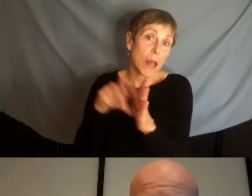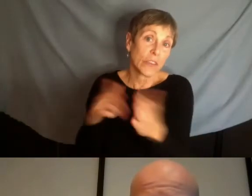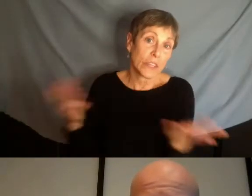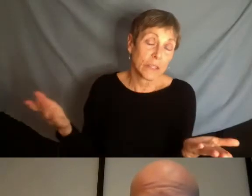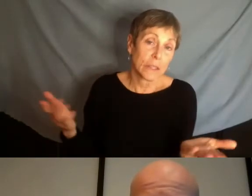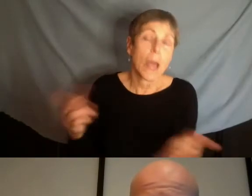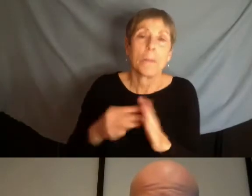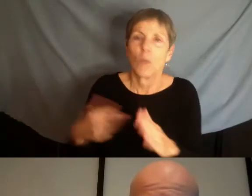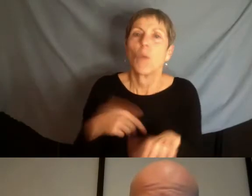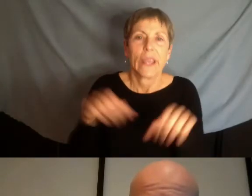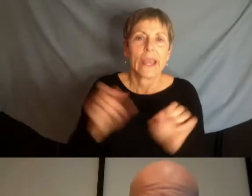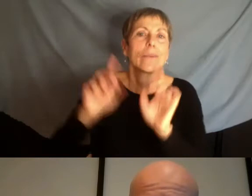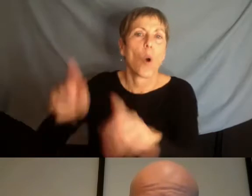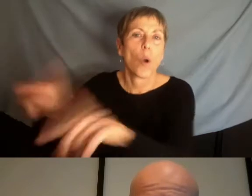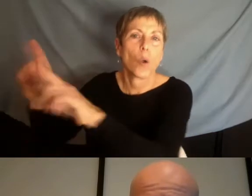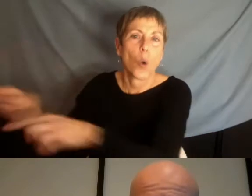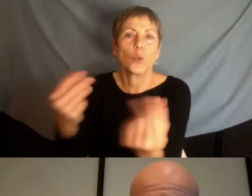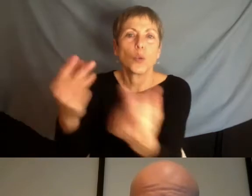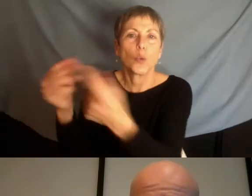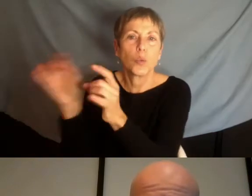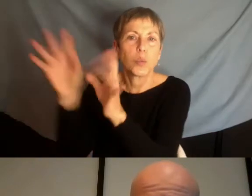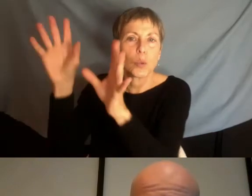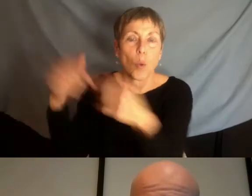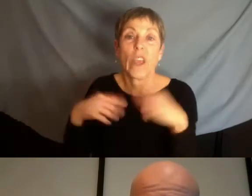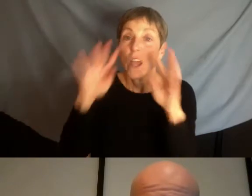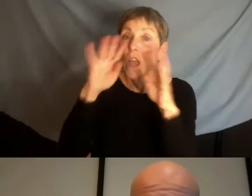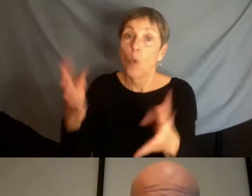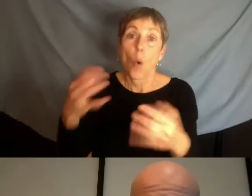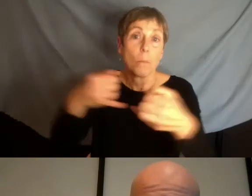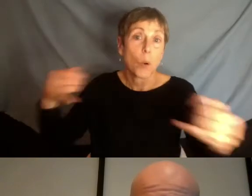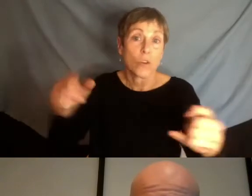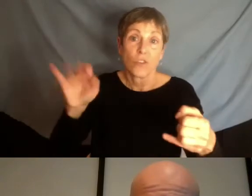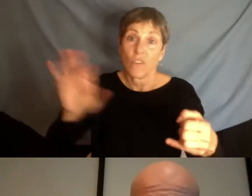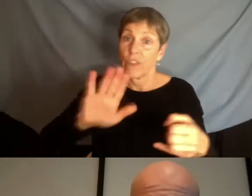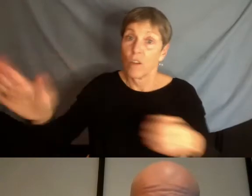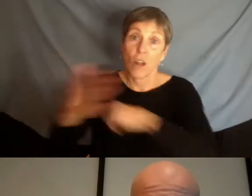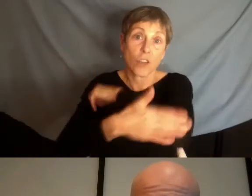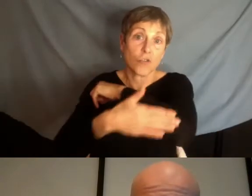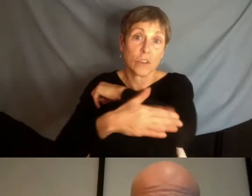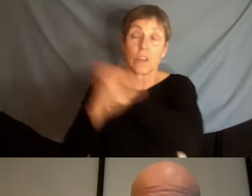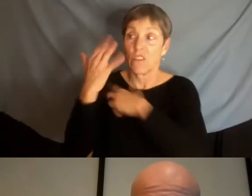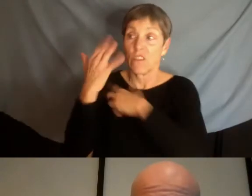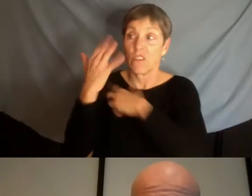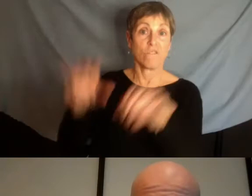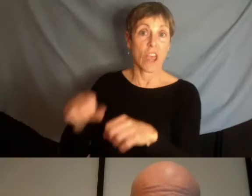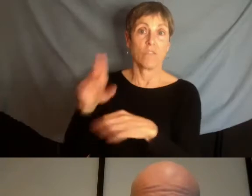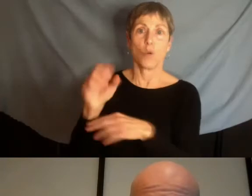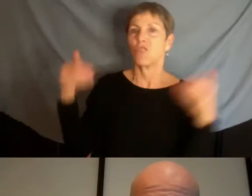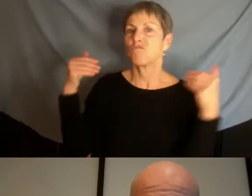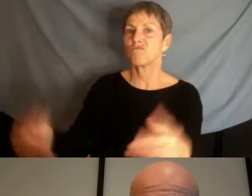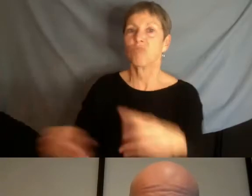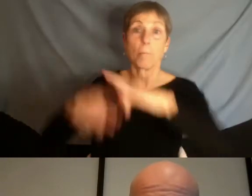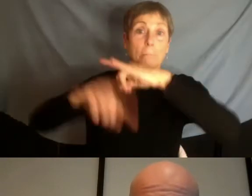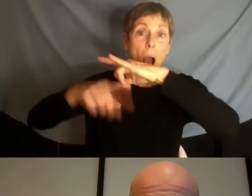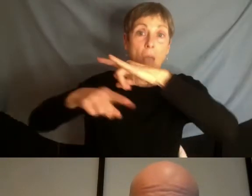ha adoptado una política de fronteras abiertas, lo cual quiere decir que ignora las fronteras, de que ignora cualquier frontera que quiere que